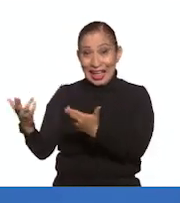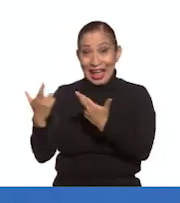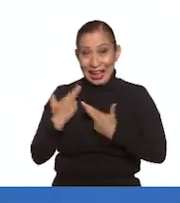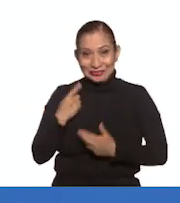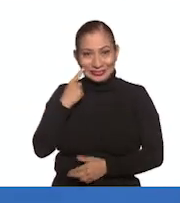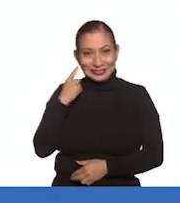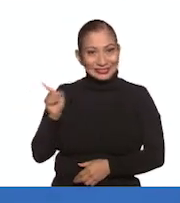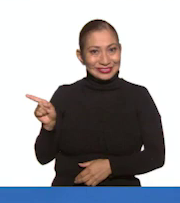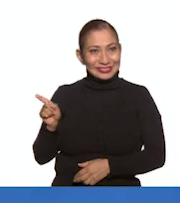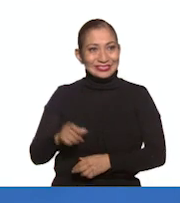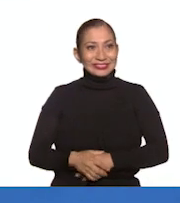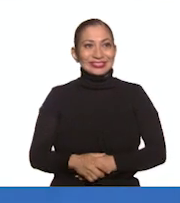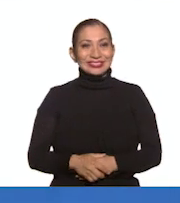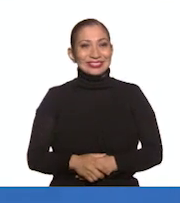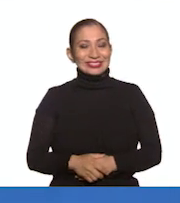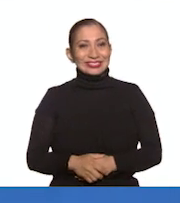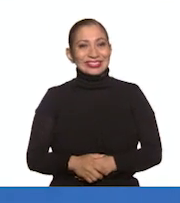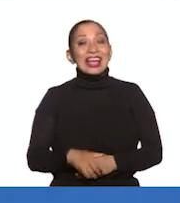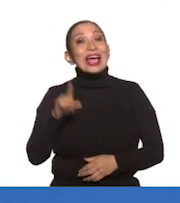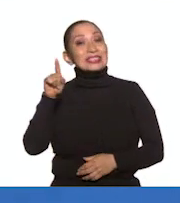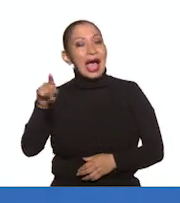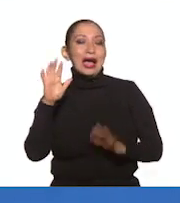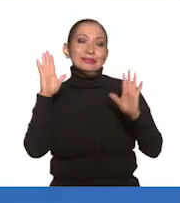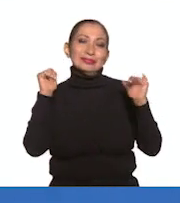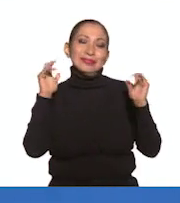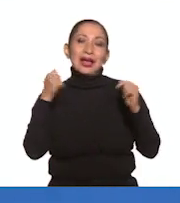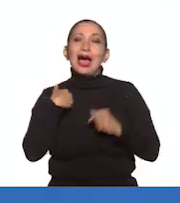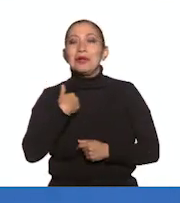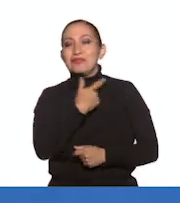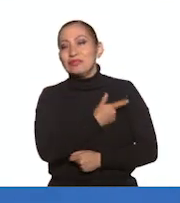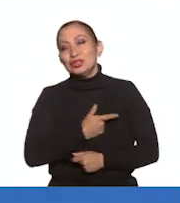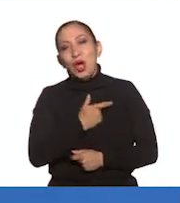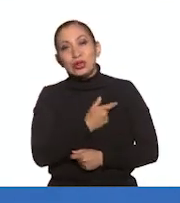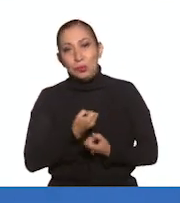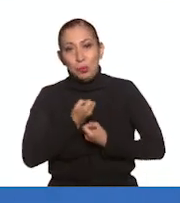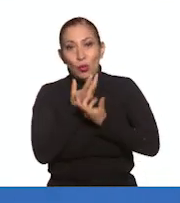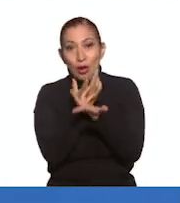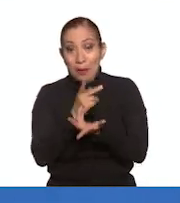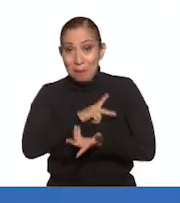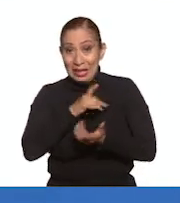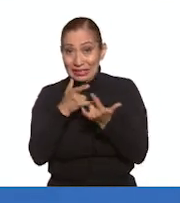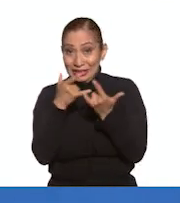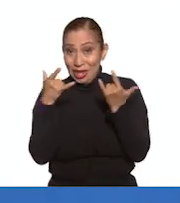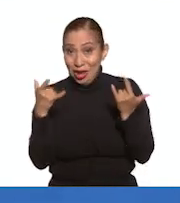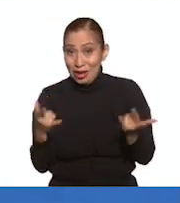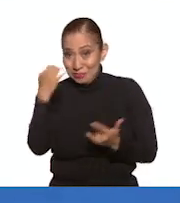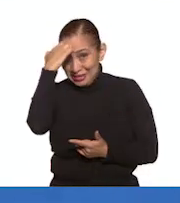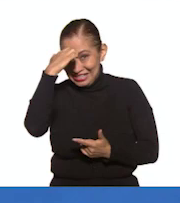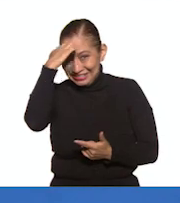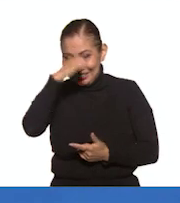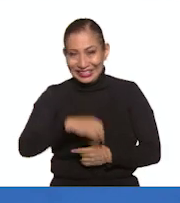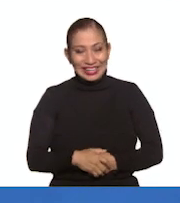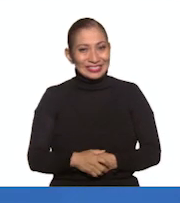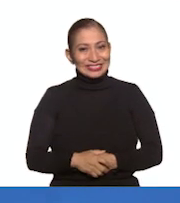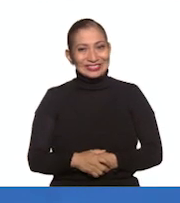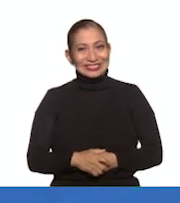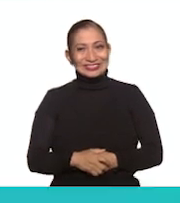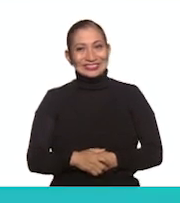regalo. Bueno, me despido. Me dio mucho gusto compartir esta anécdota con ustedes.